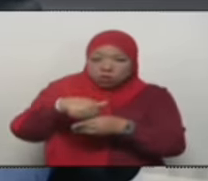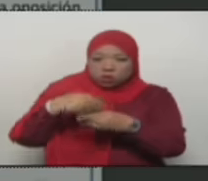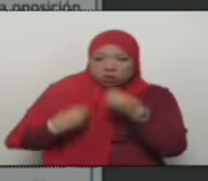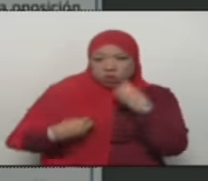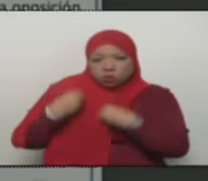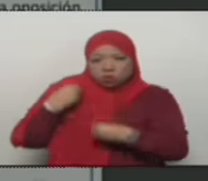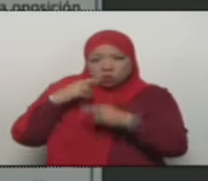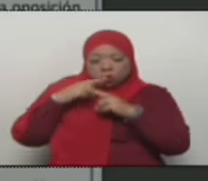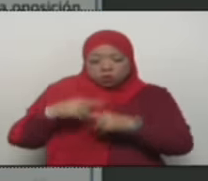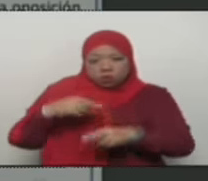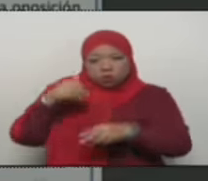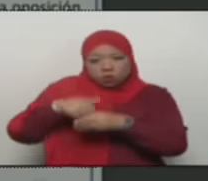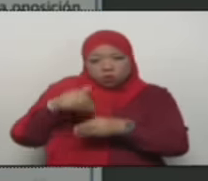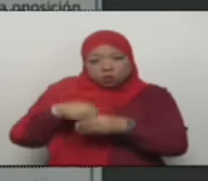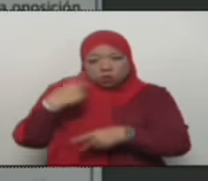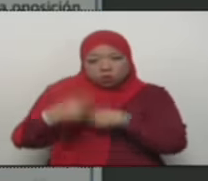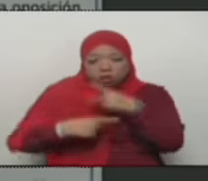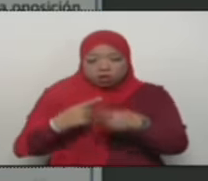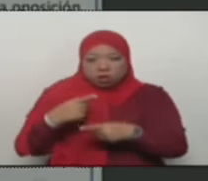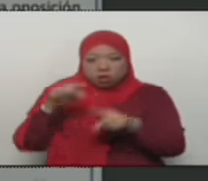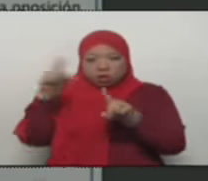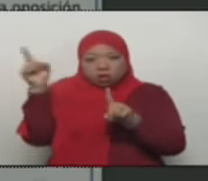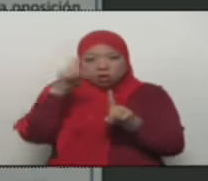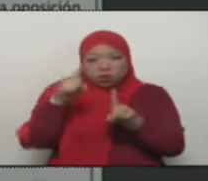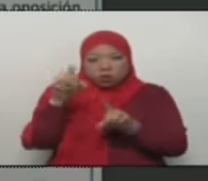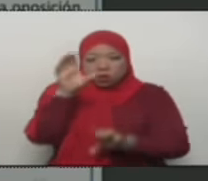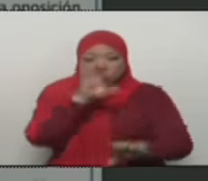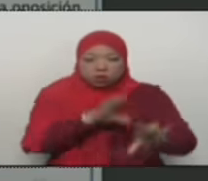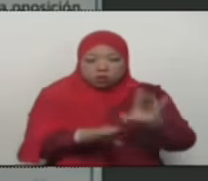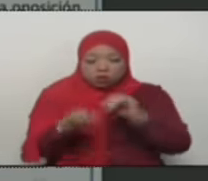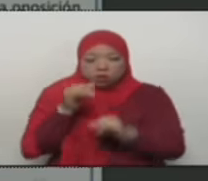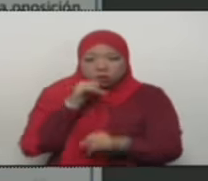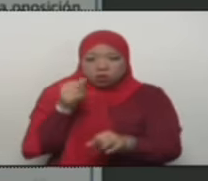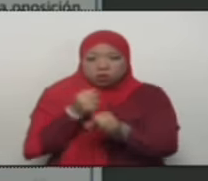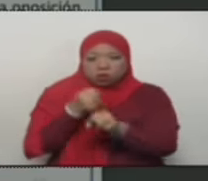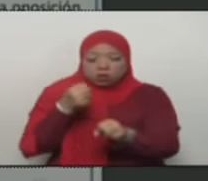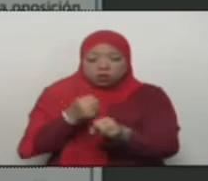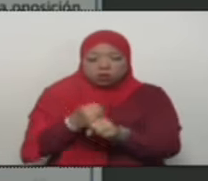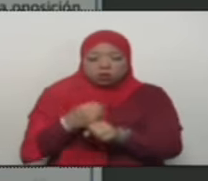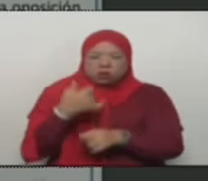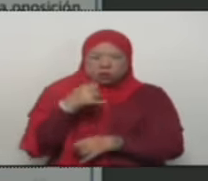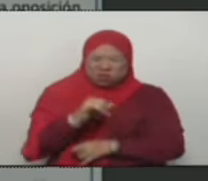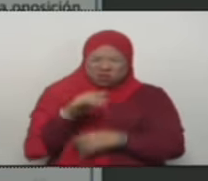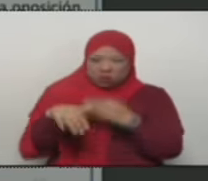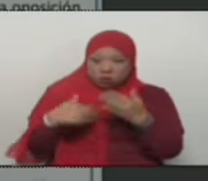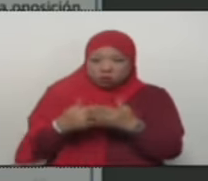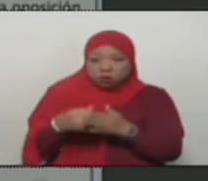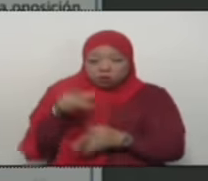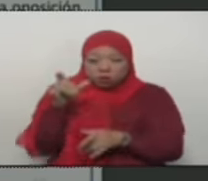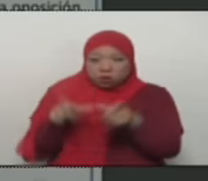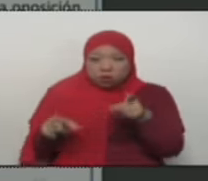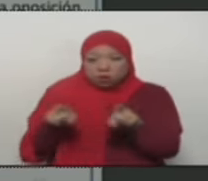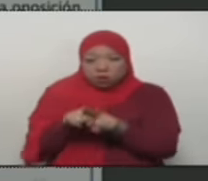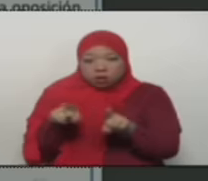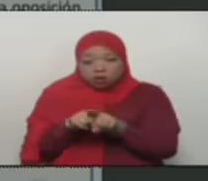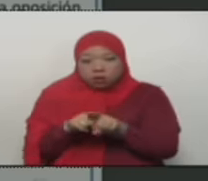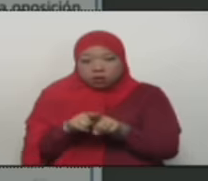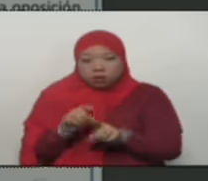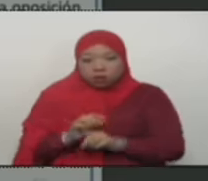el resultado electoral se probó científicamente, dice el segundo párrafo, porque hubo una página que se llama